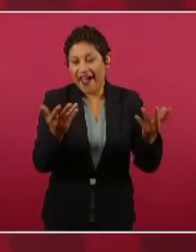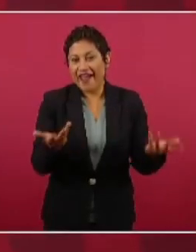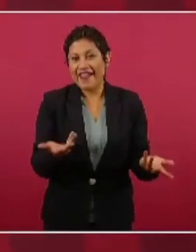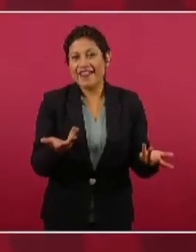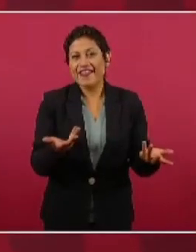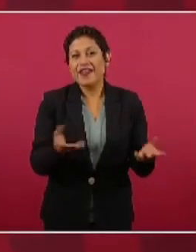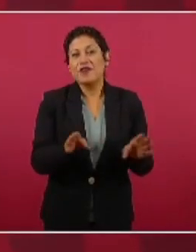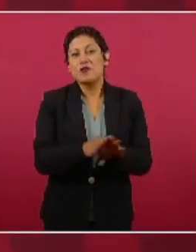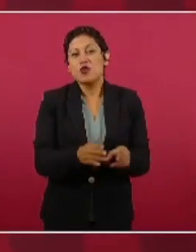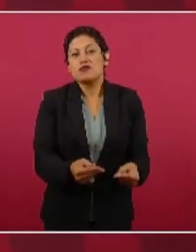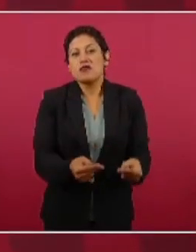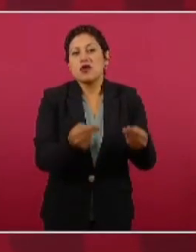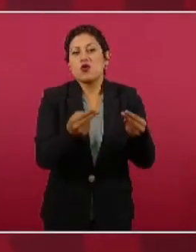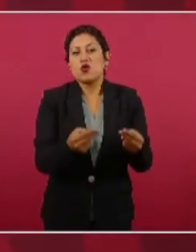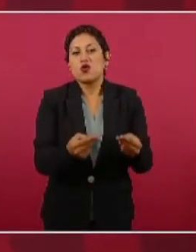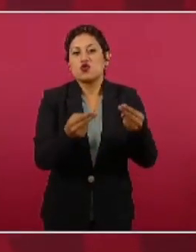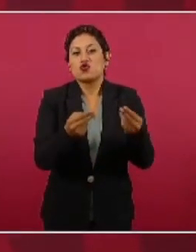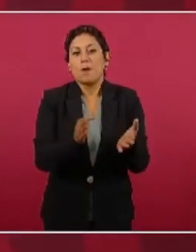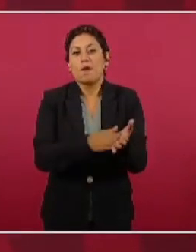puros negocios de papel.